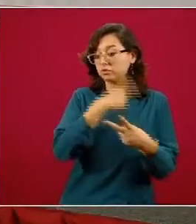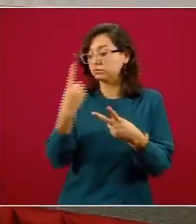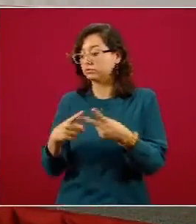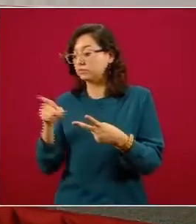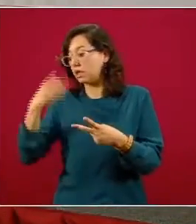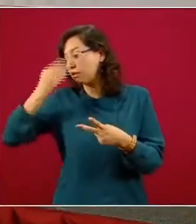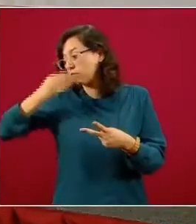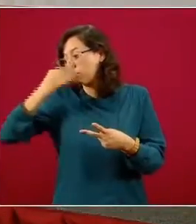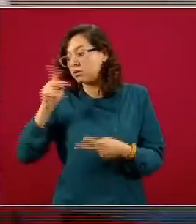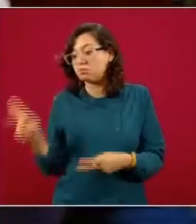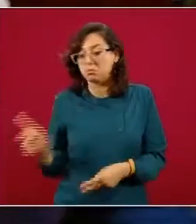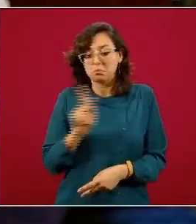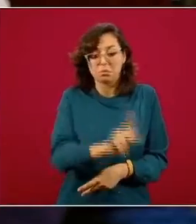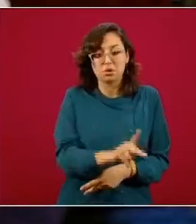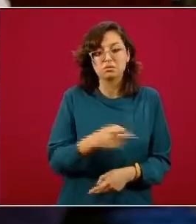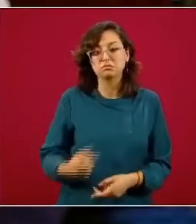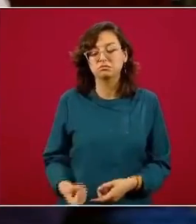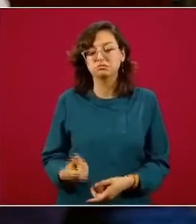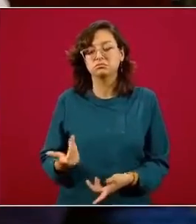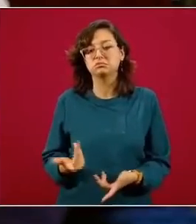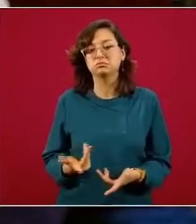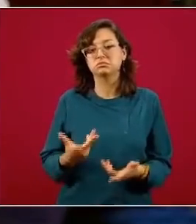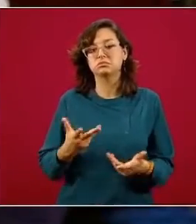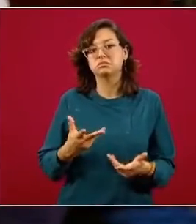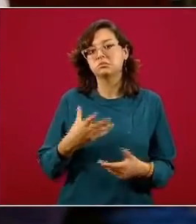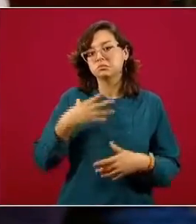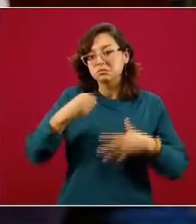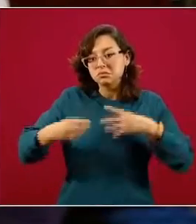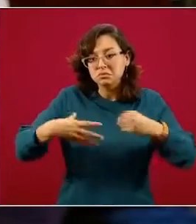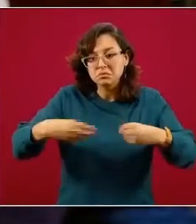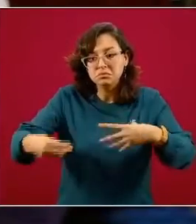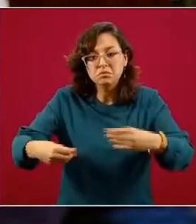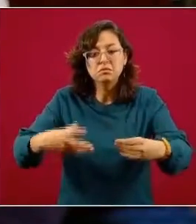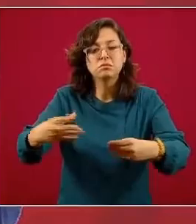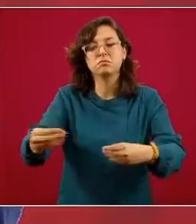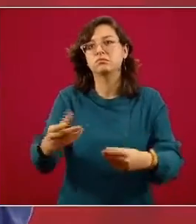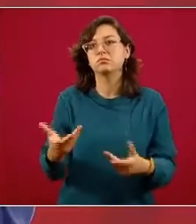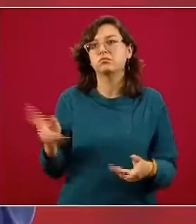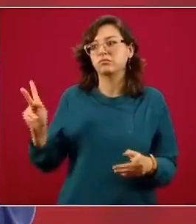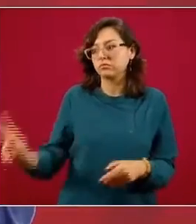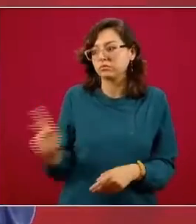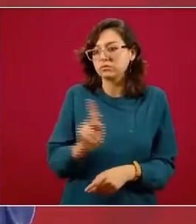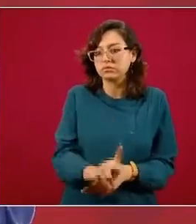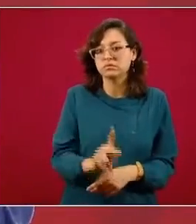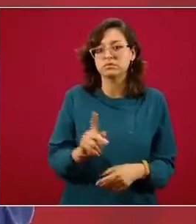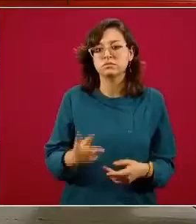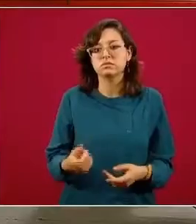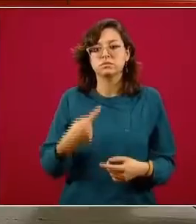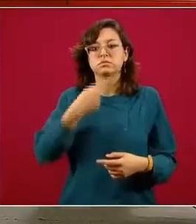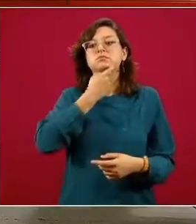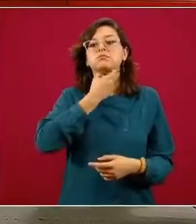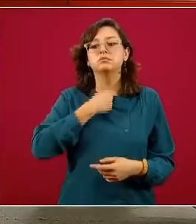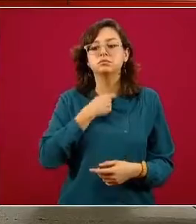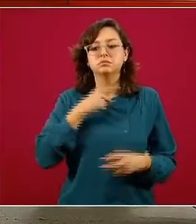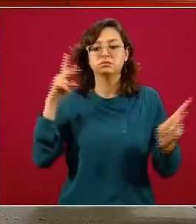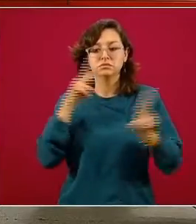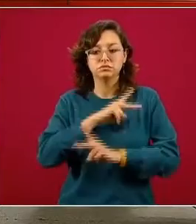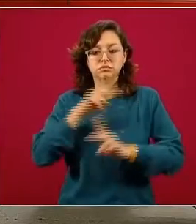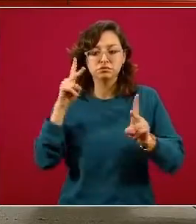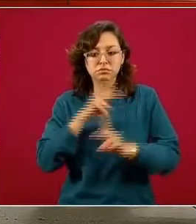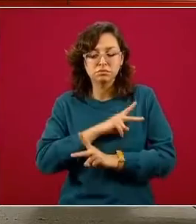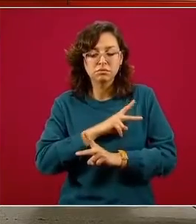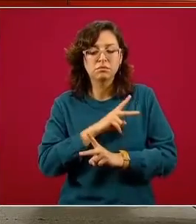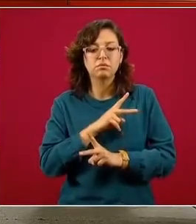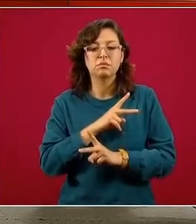de transmisión la vía respiratoria el sitio anatómico del daño principal que son el aparato respiratorio el